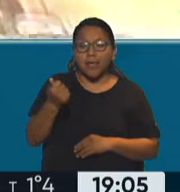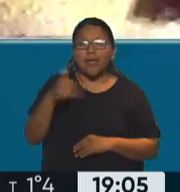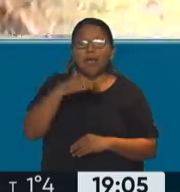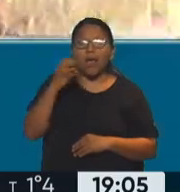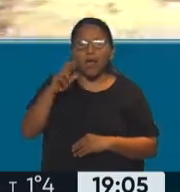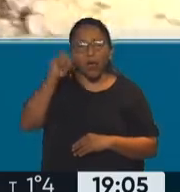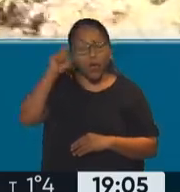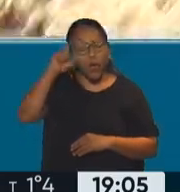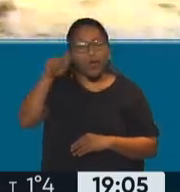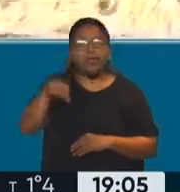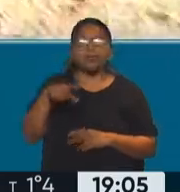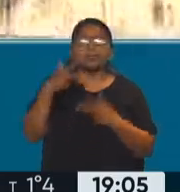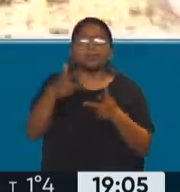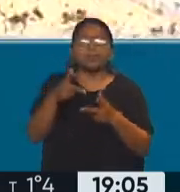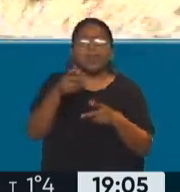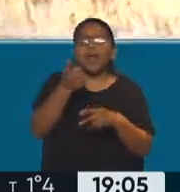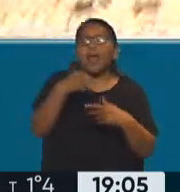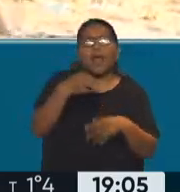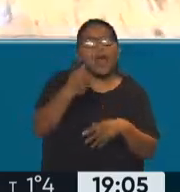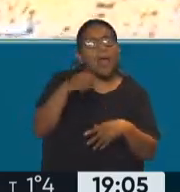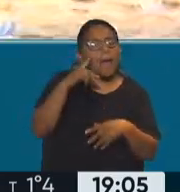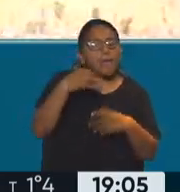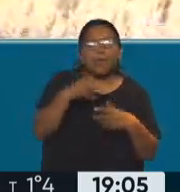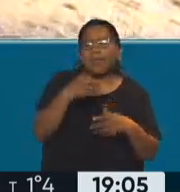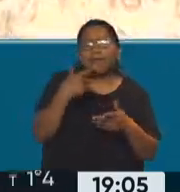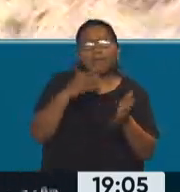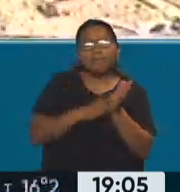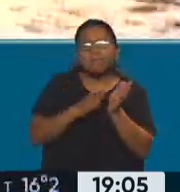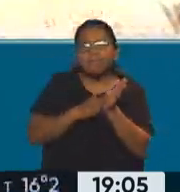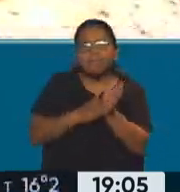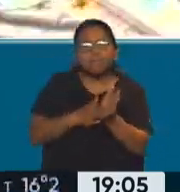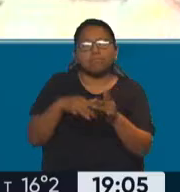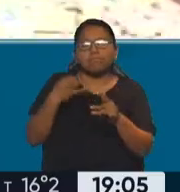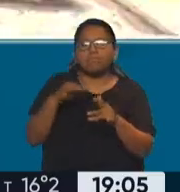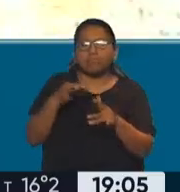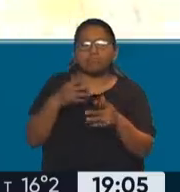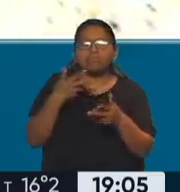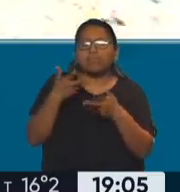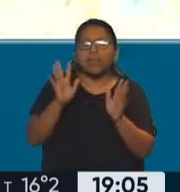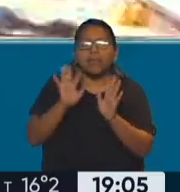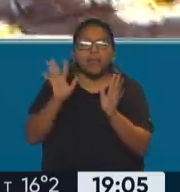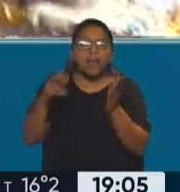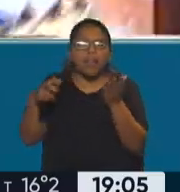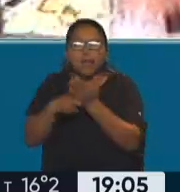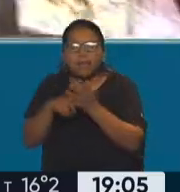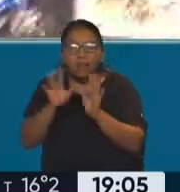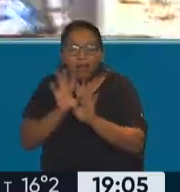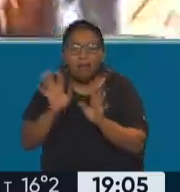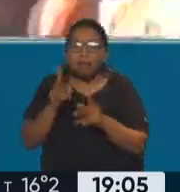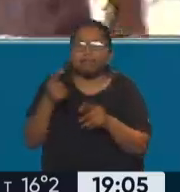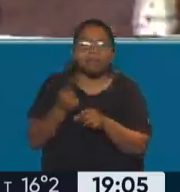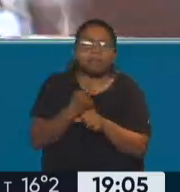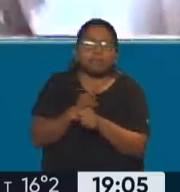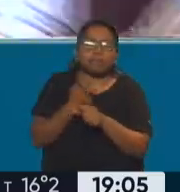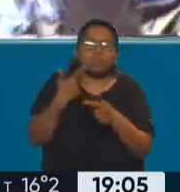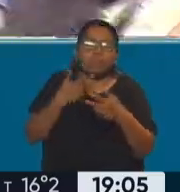que es la unidad especial de la causa AMIA la que debe dar certeza a lo que trascendió. Sin la intervención fiscal que lleva adelante la investigación, no podremos